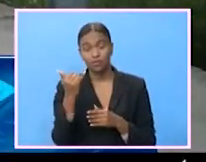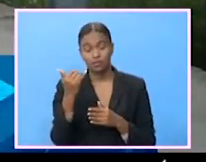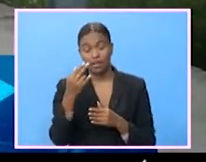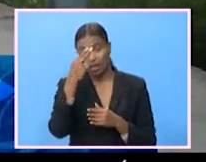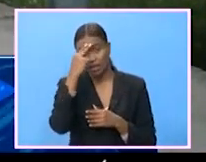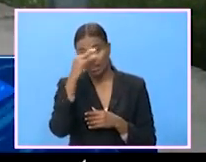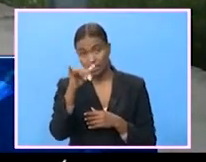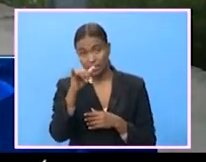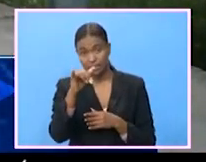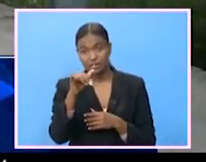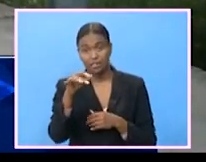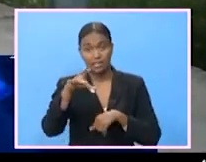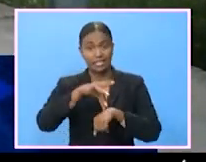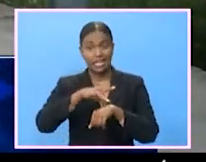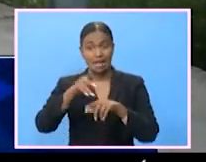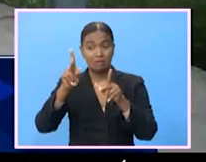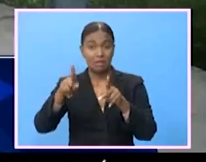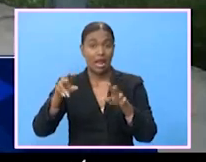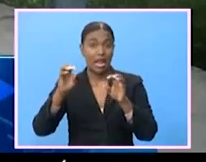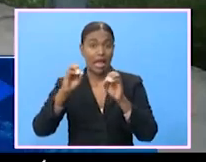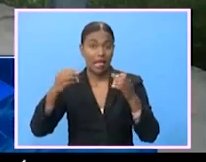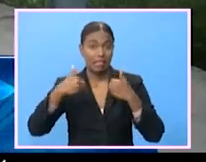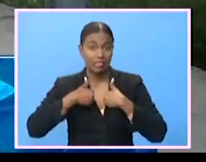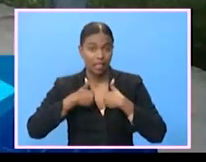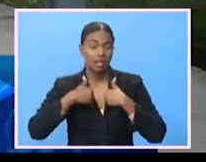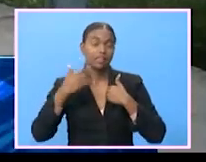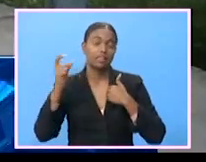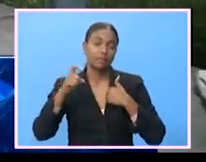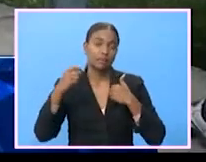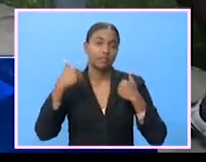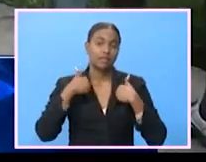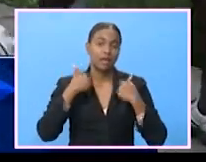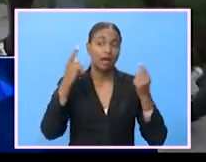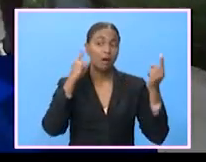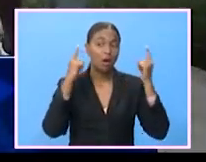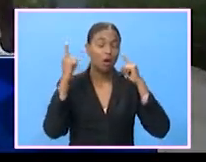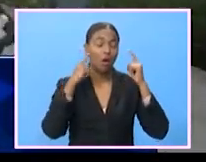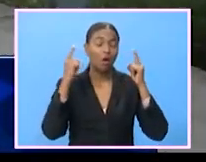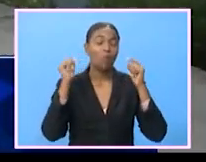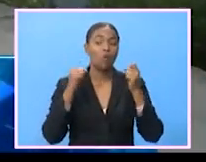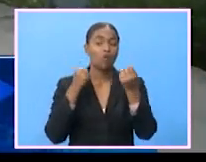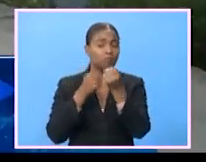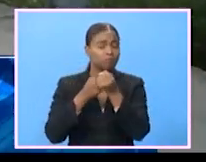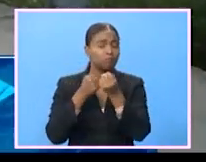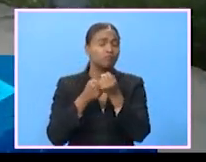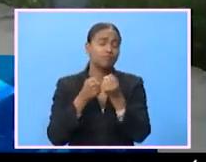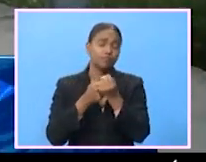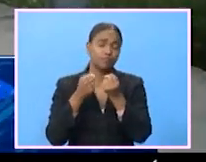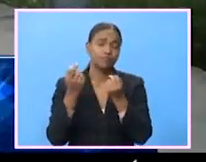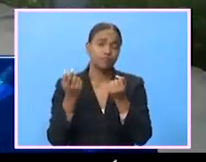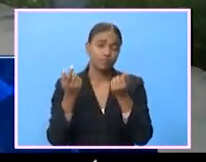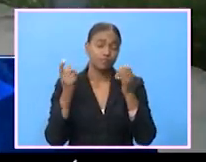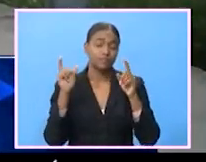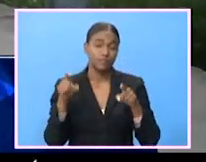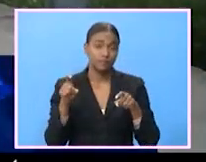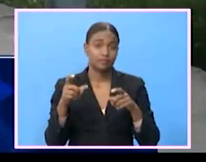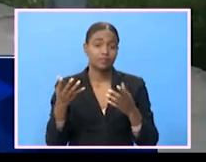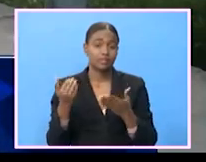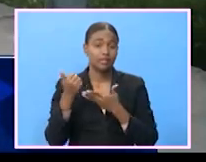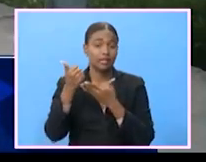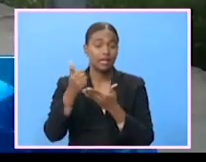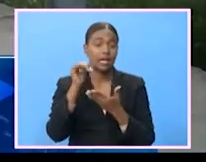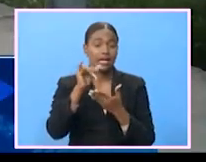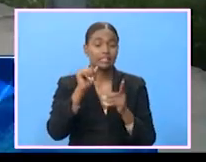Haití, como tierra de nadie, pues debe tener algunos oídos que le escuchen, debe tener algunos hombros que le carguen, y por supuesto